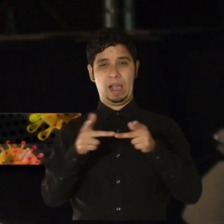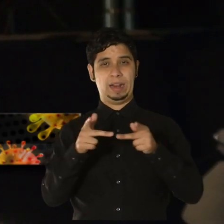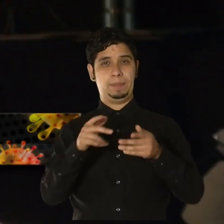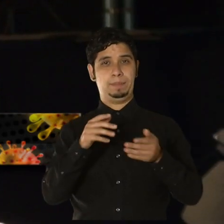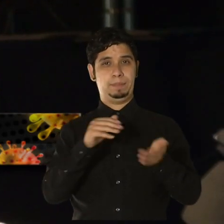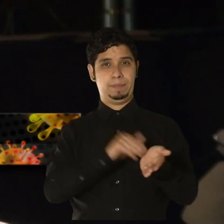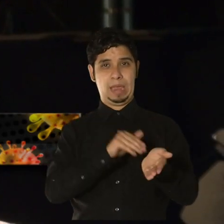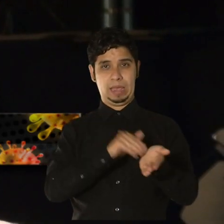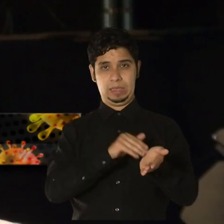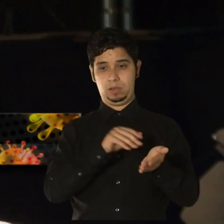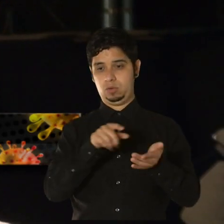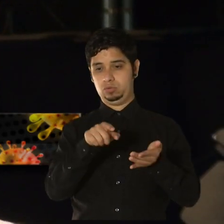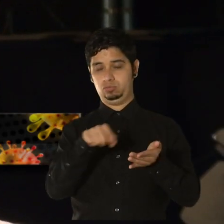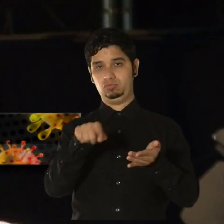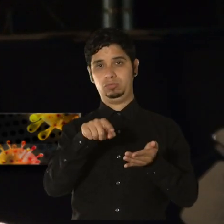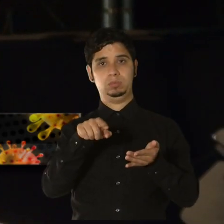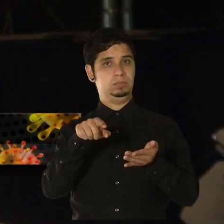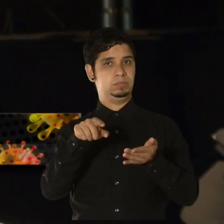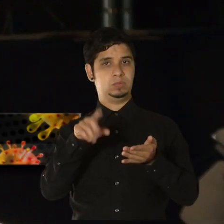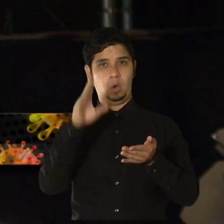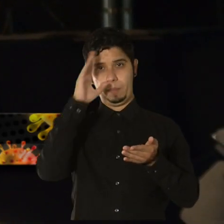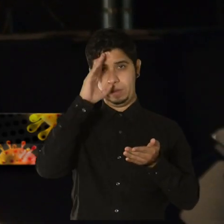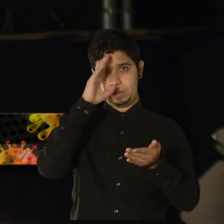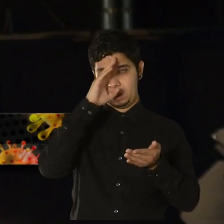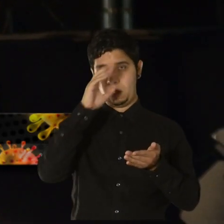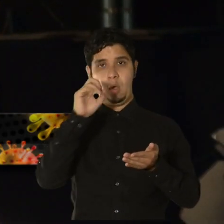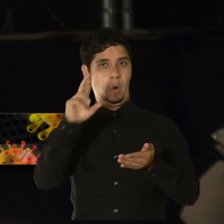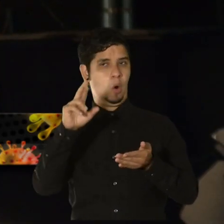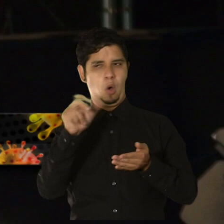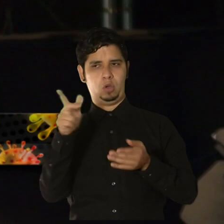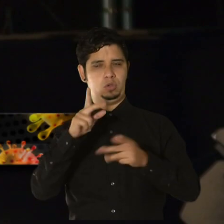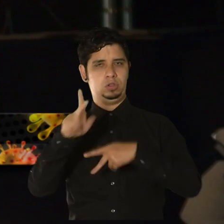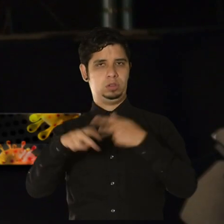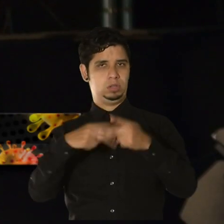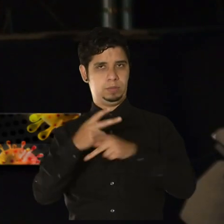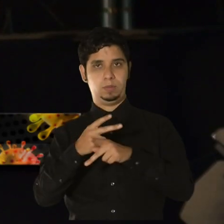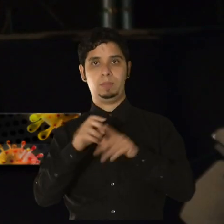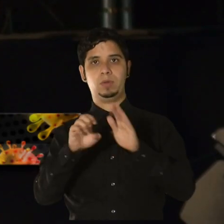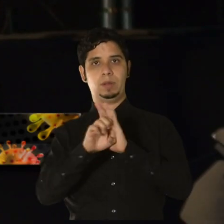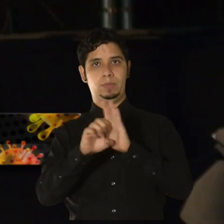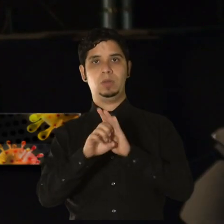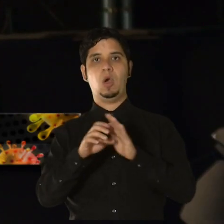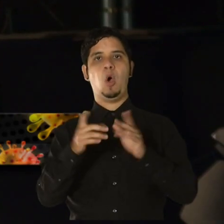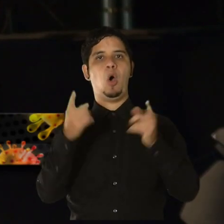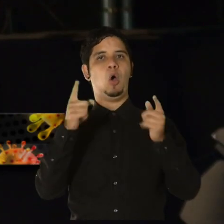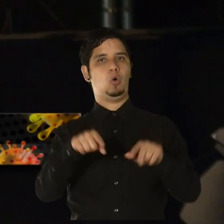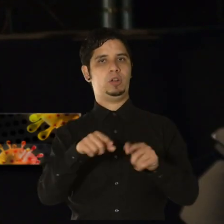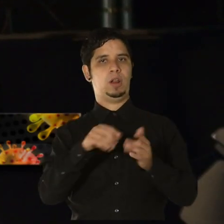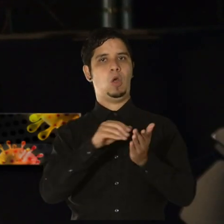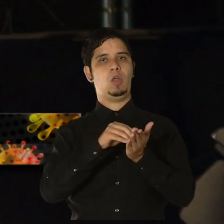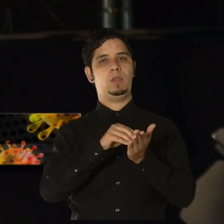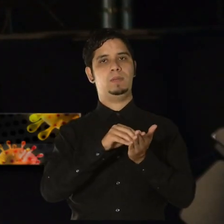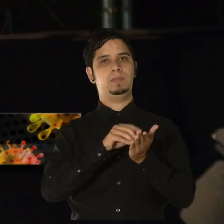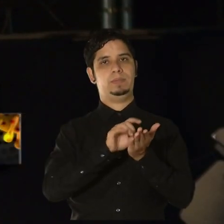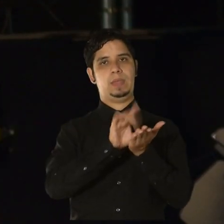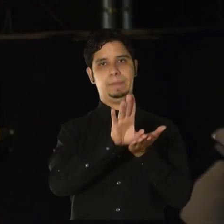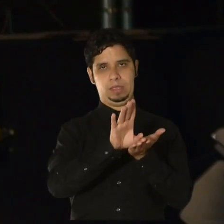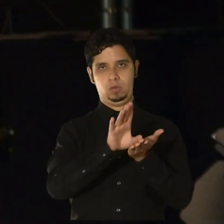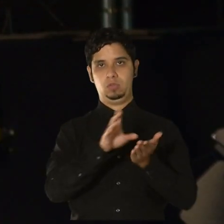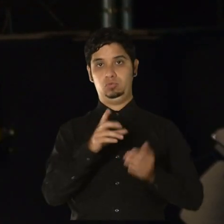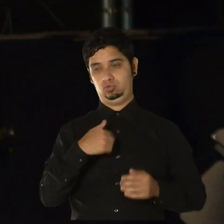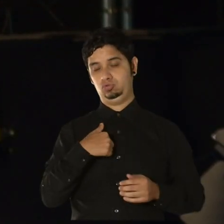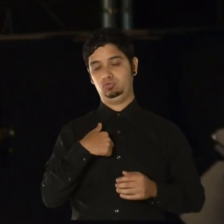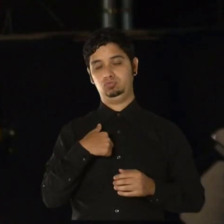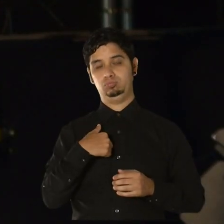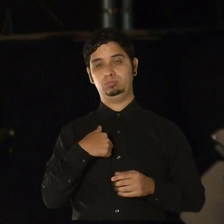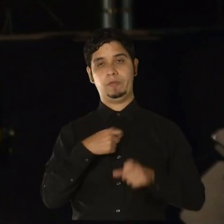hospitalaria o a niveles de otro nivel más bajo, hubieron unos despidos en las cuales pues yo me vi afectado